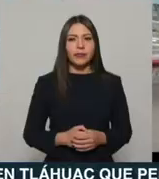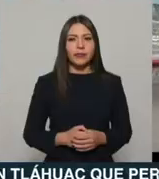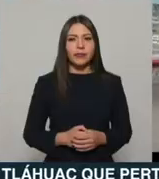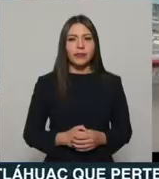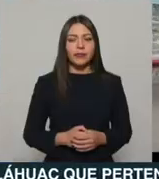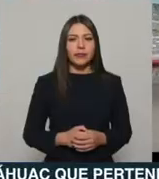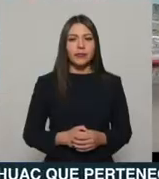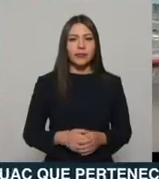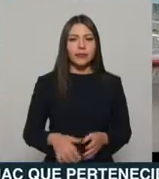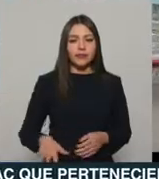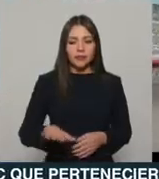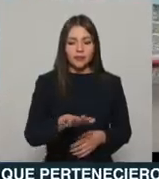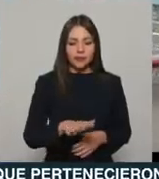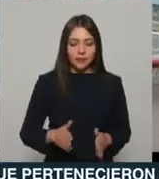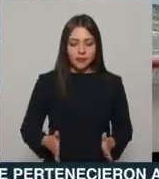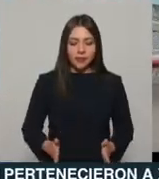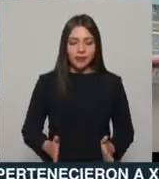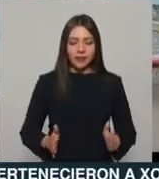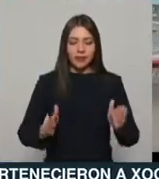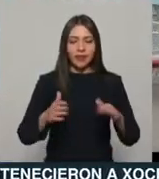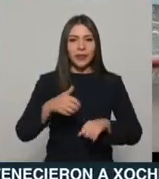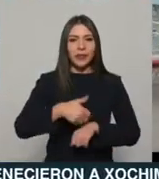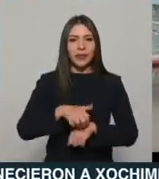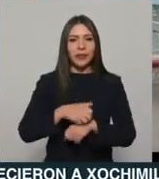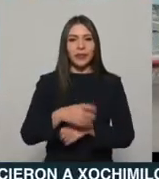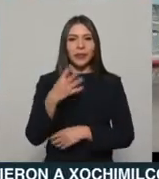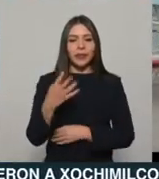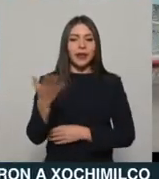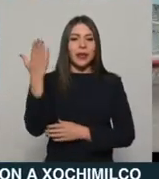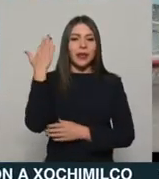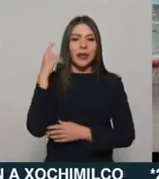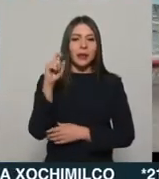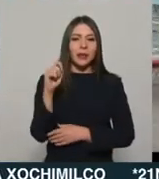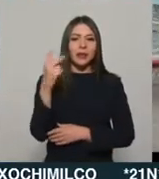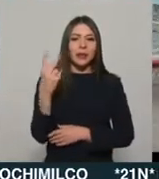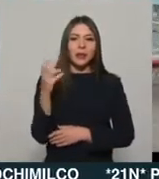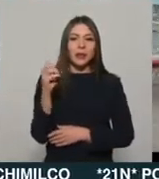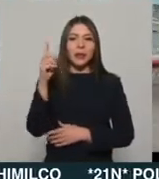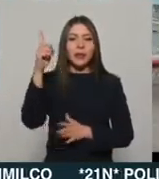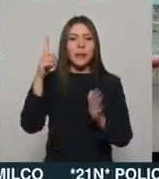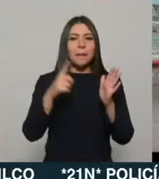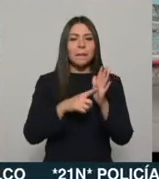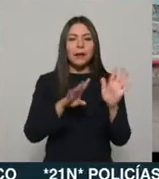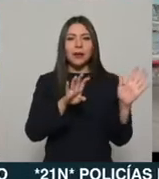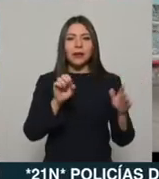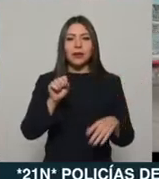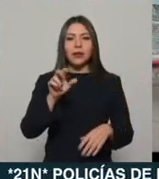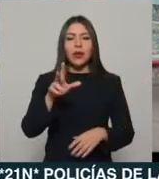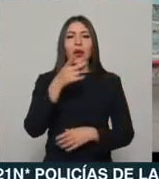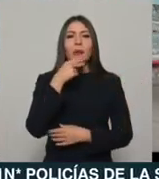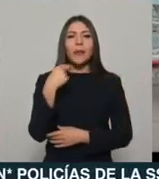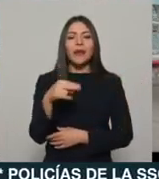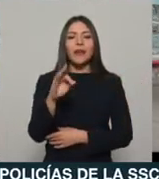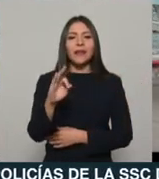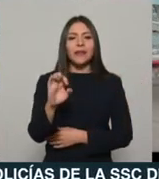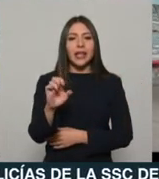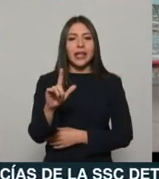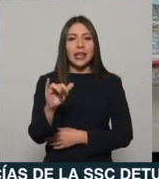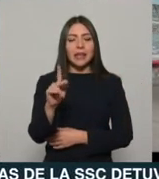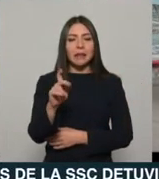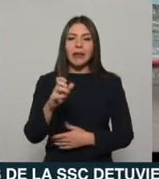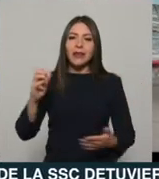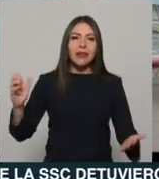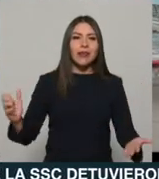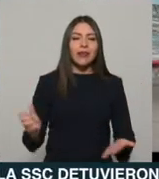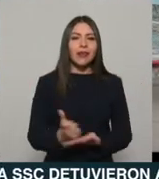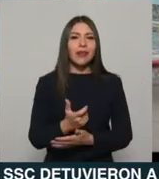Este es el carril número 4, donde el 22 de octubre de 1968, Felipe El Tibio Muñoz ganó la medalla de